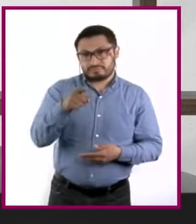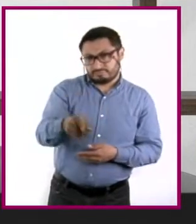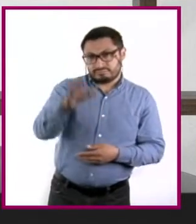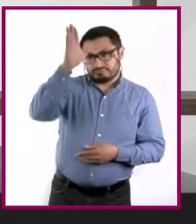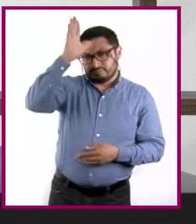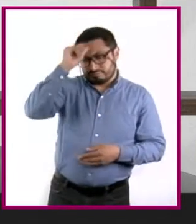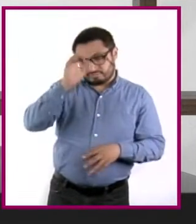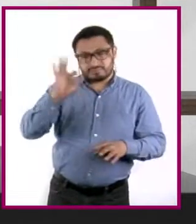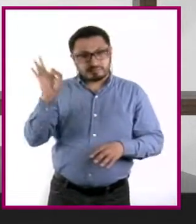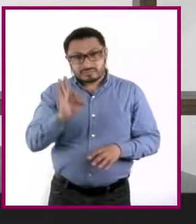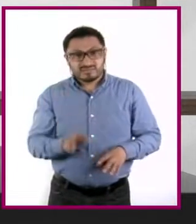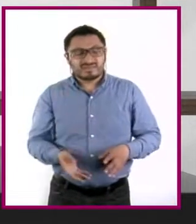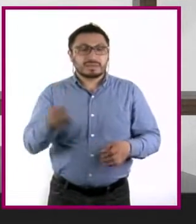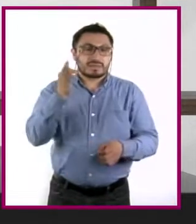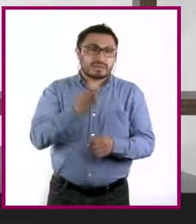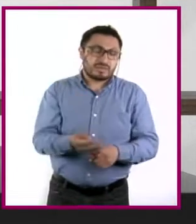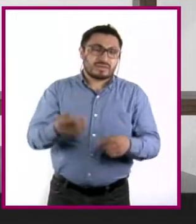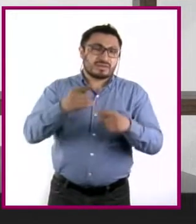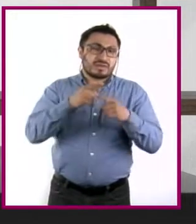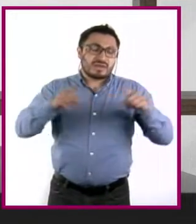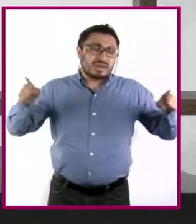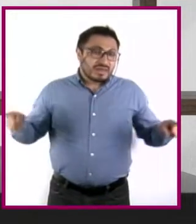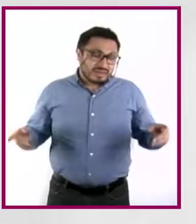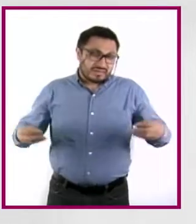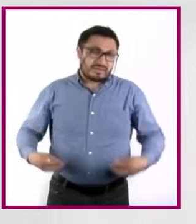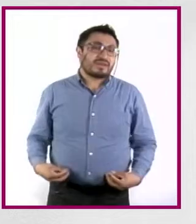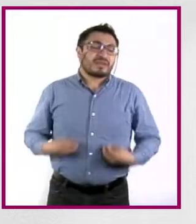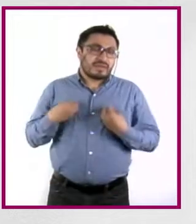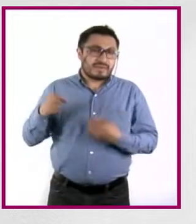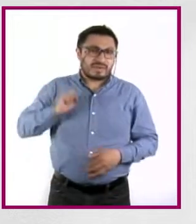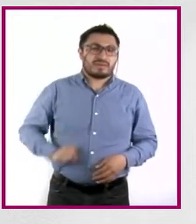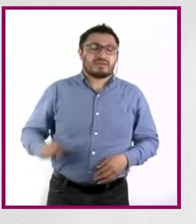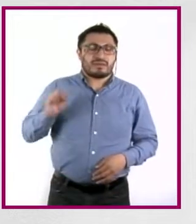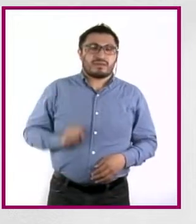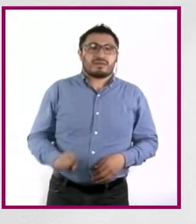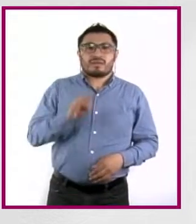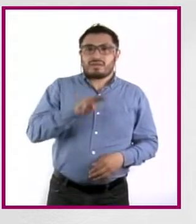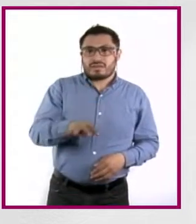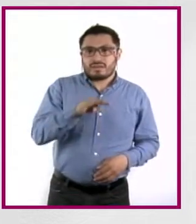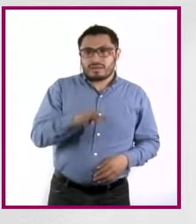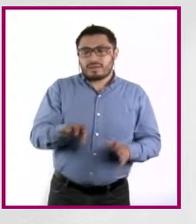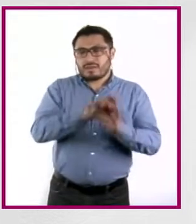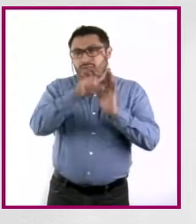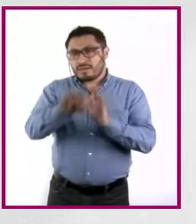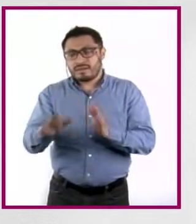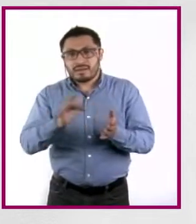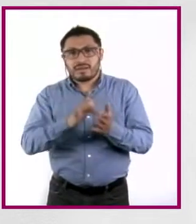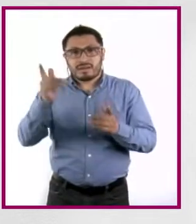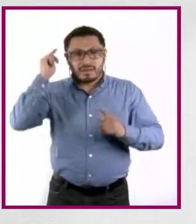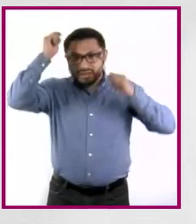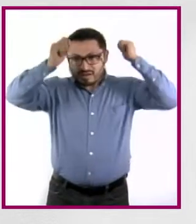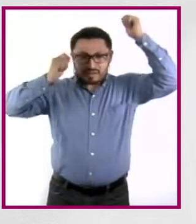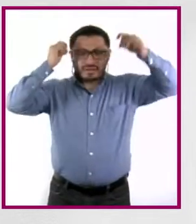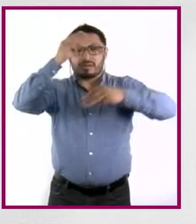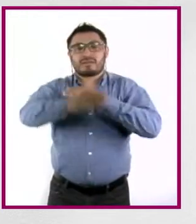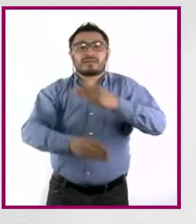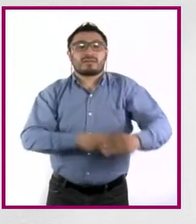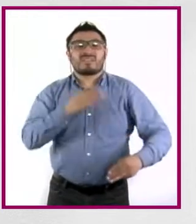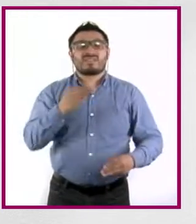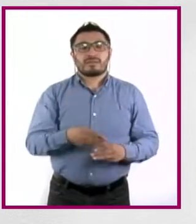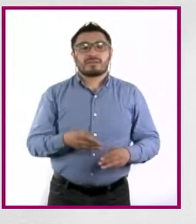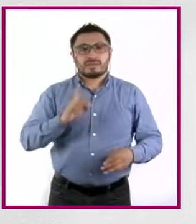especialista. Les quiero contar ahora qué pasó cuando México ya se separó de España. Nos separamos